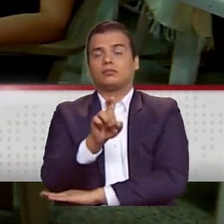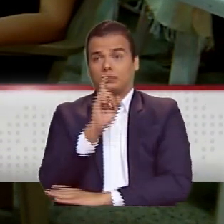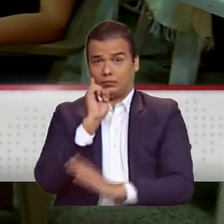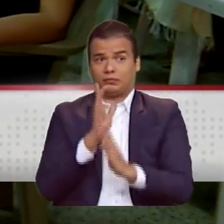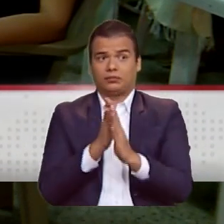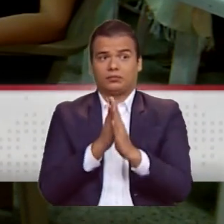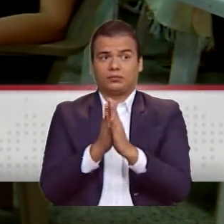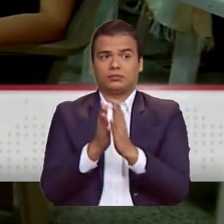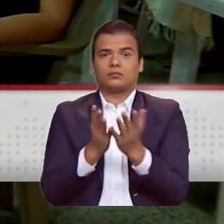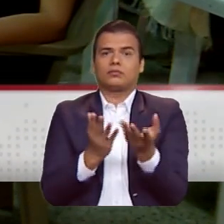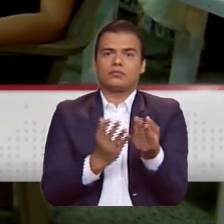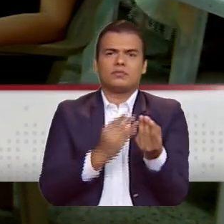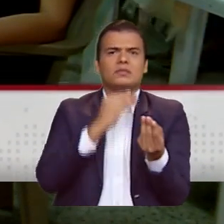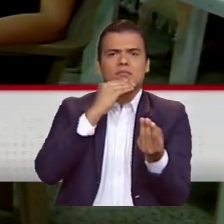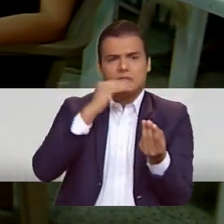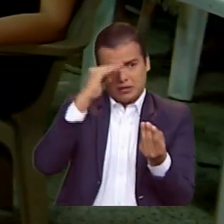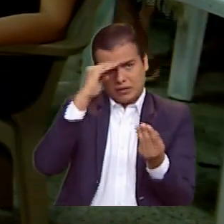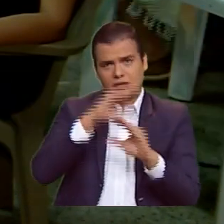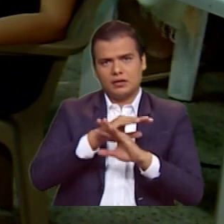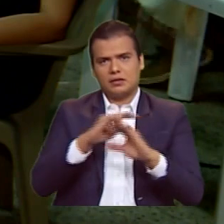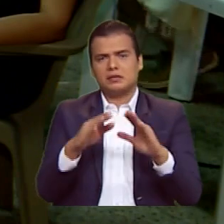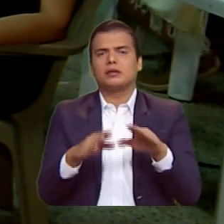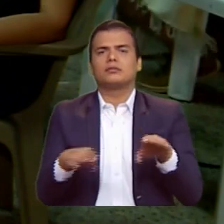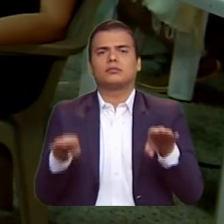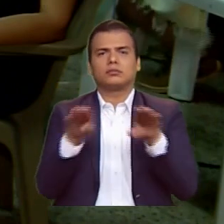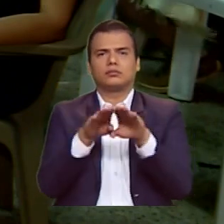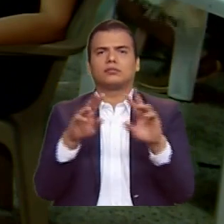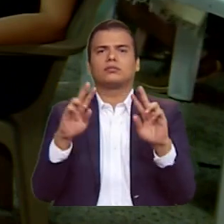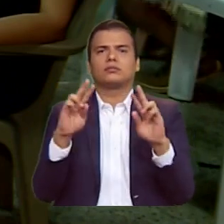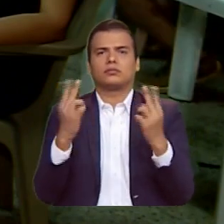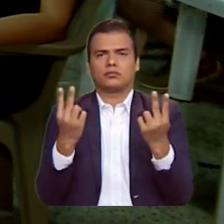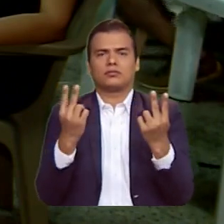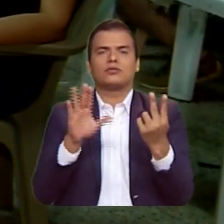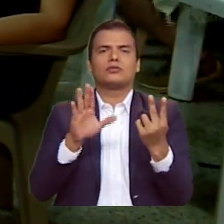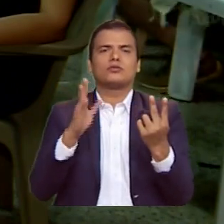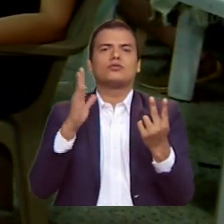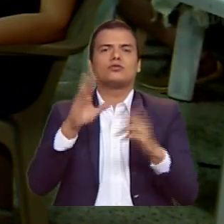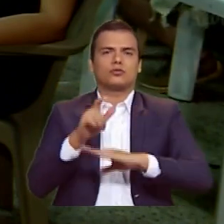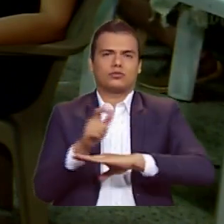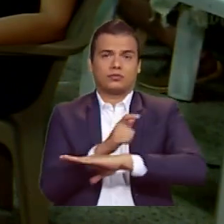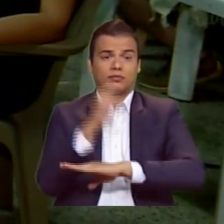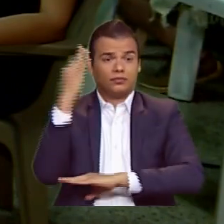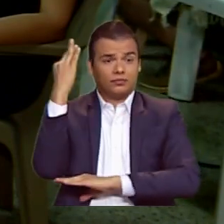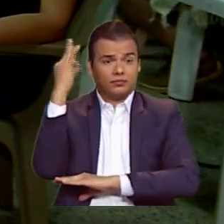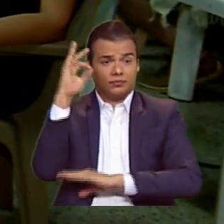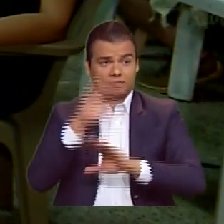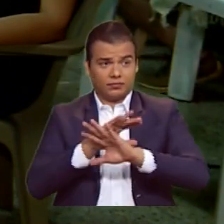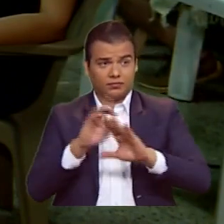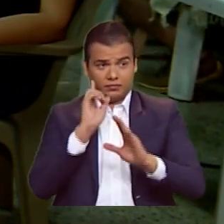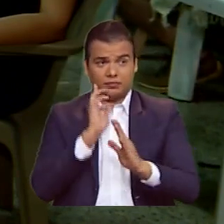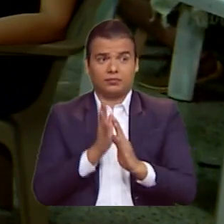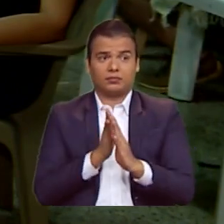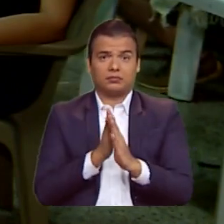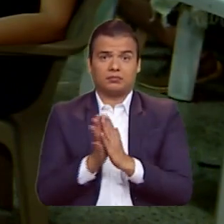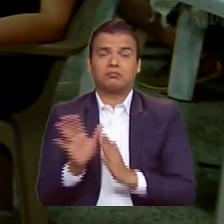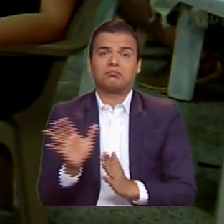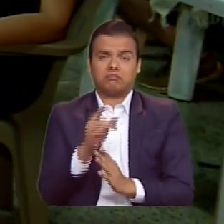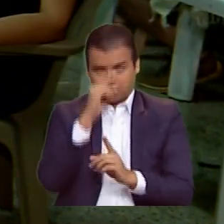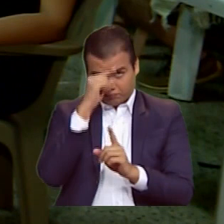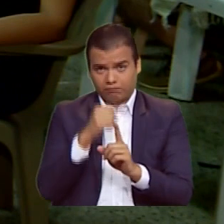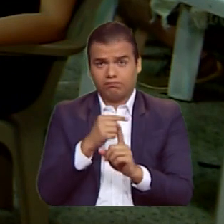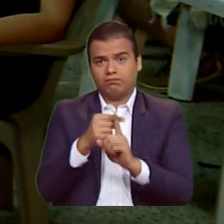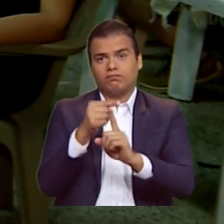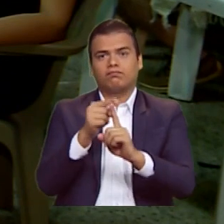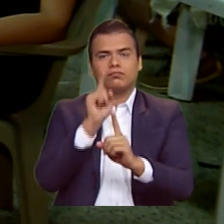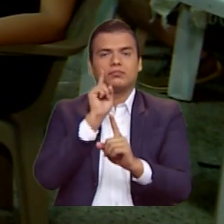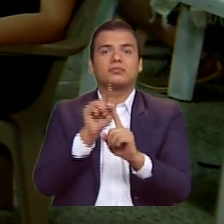El Independiente Medellín logró un empate valioso en el Monumental de Palma Seca y se va feliz, con optimismo, para